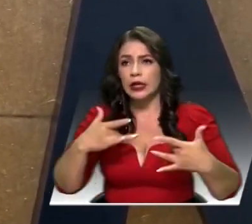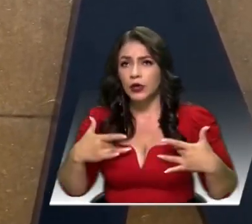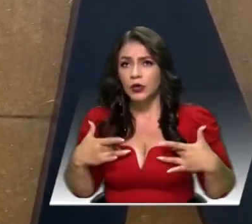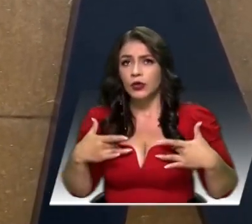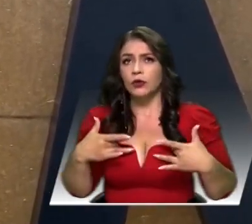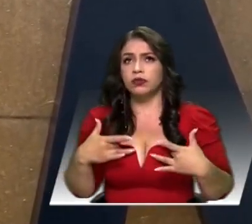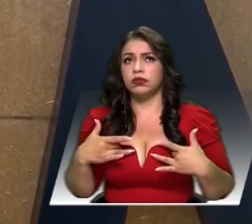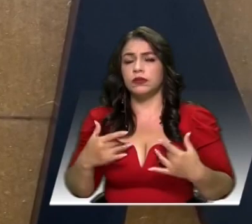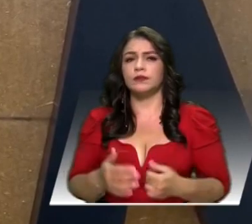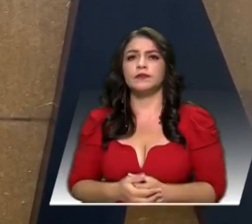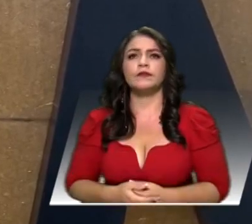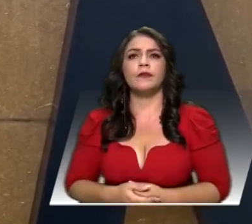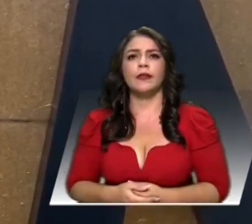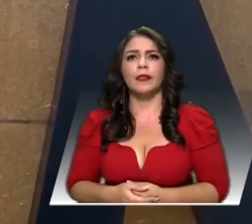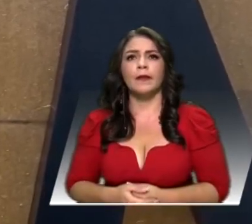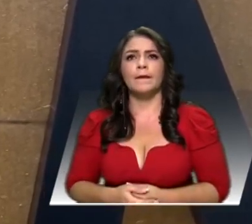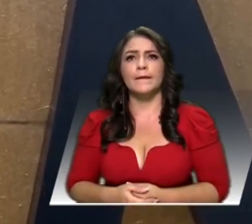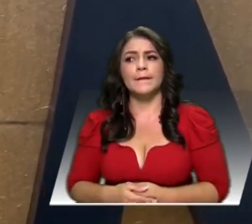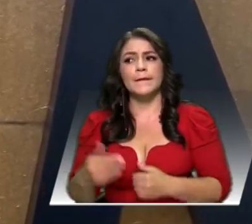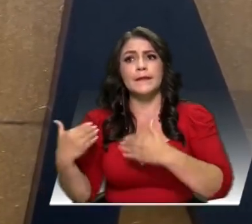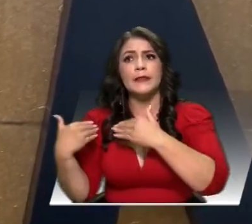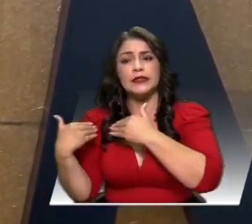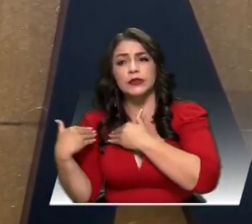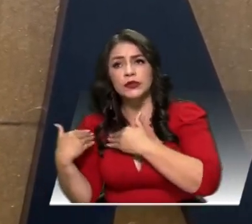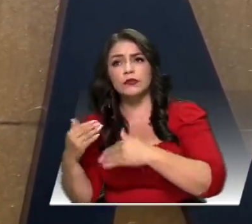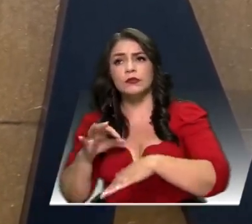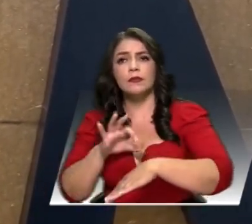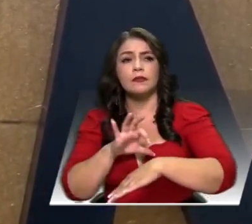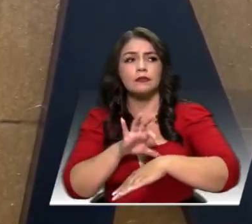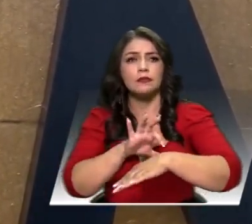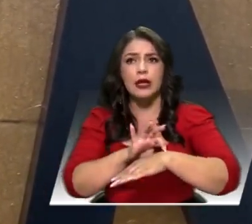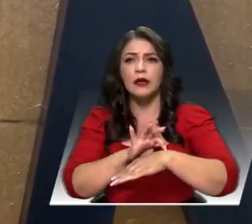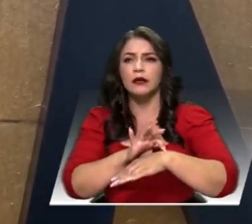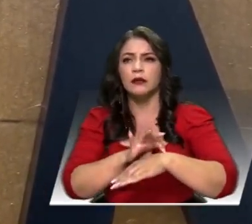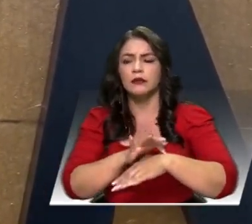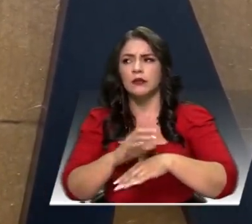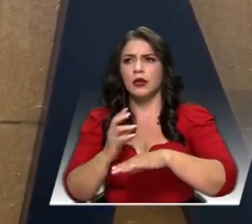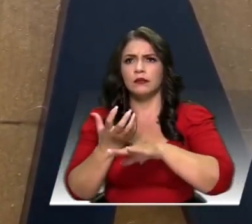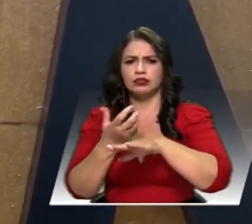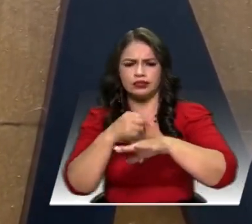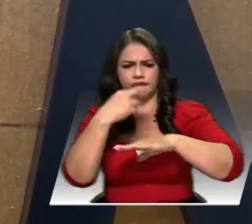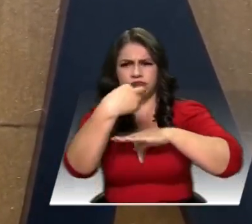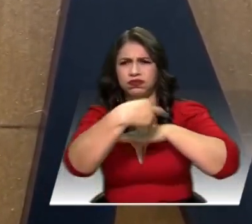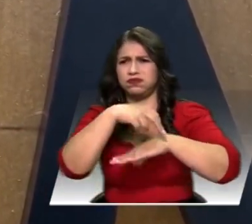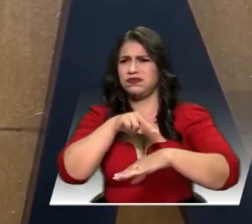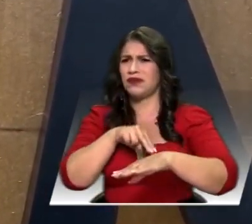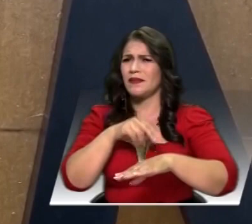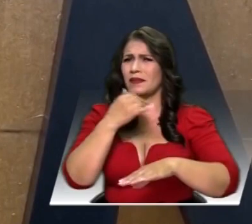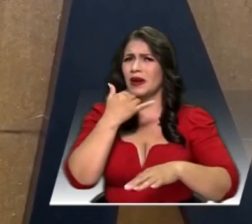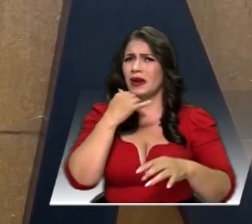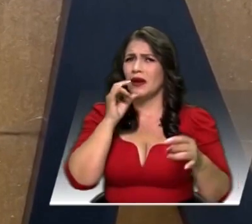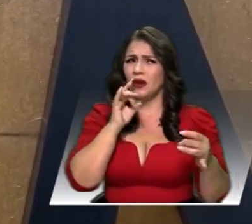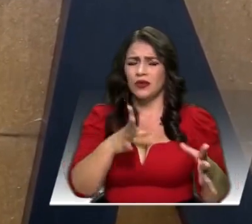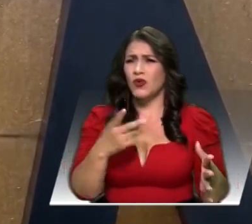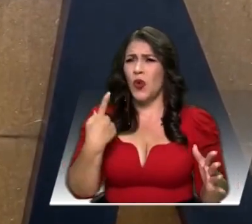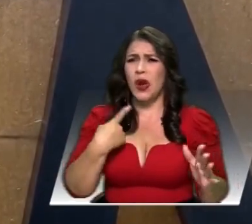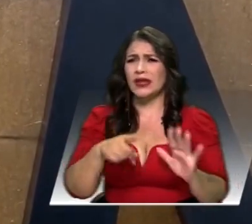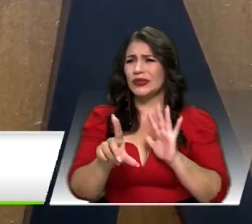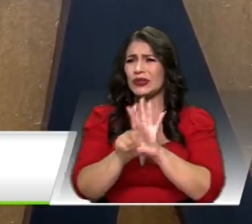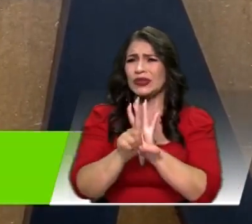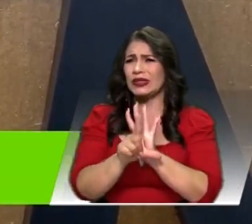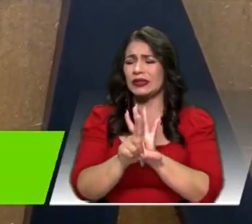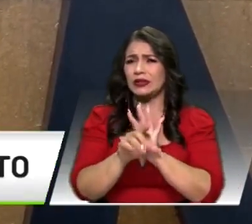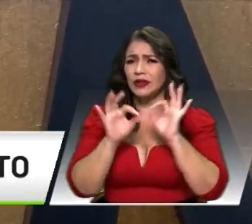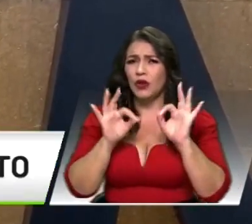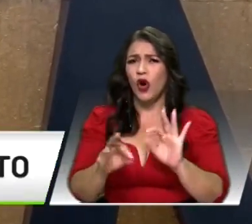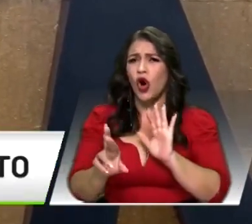médicas es decir misión médica fue retenida y registrada de manera irregular en el